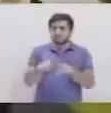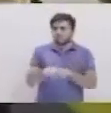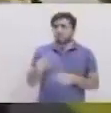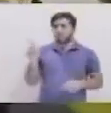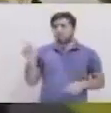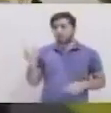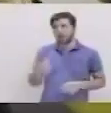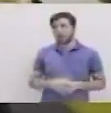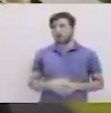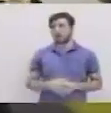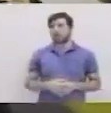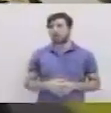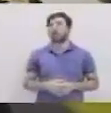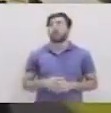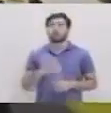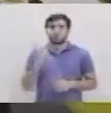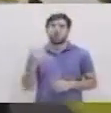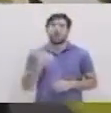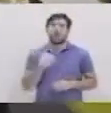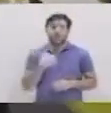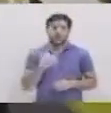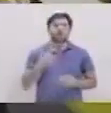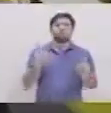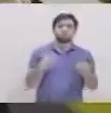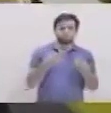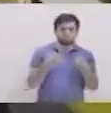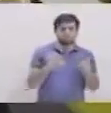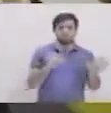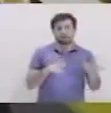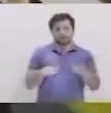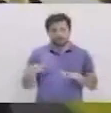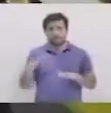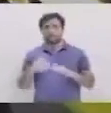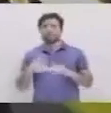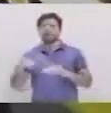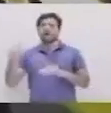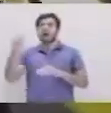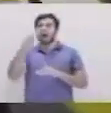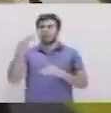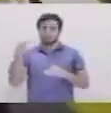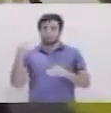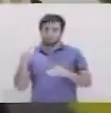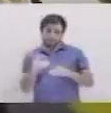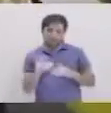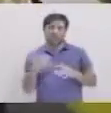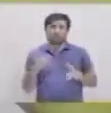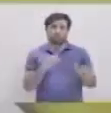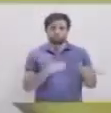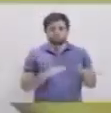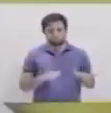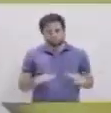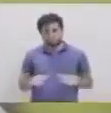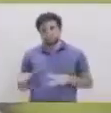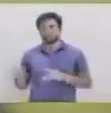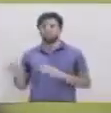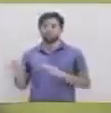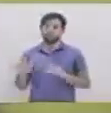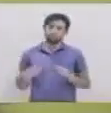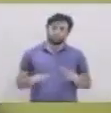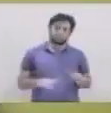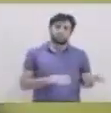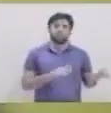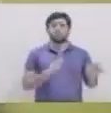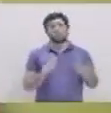te explicaba, hay tonalidades mayores, tonalidades menores. La obra está en una tonalidad menor. Ajá.